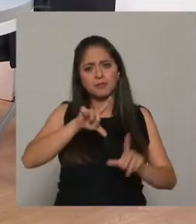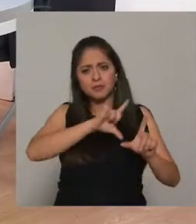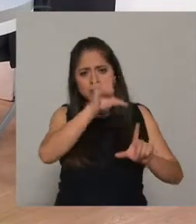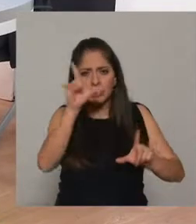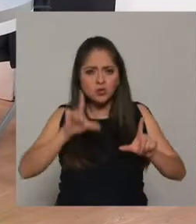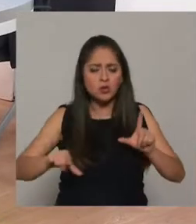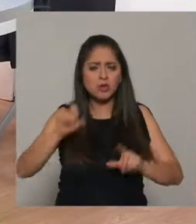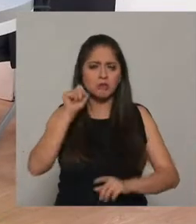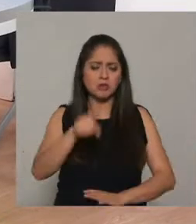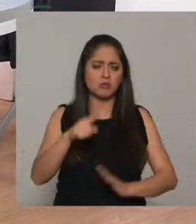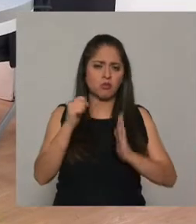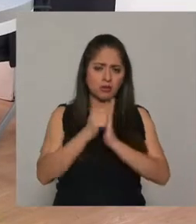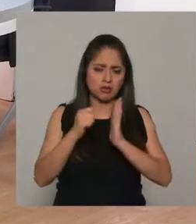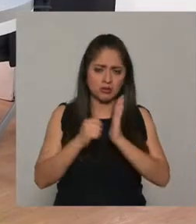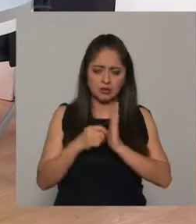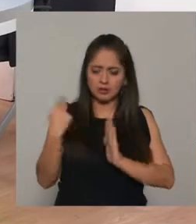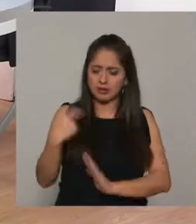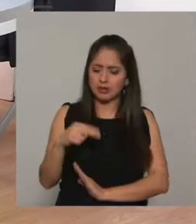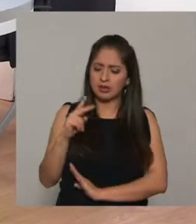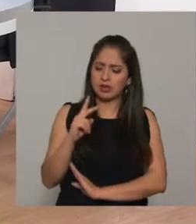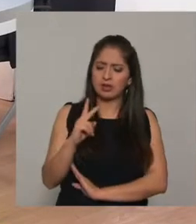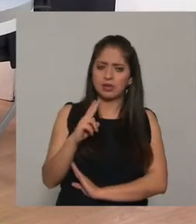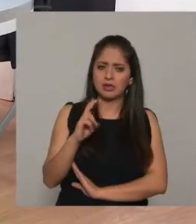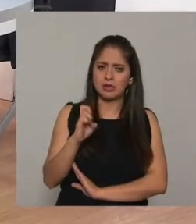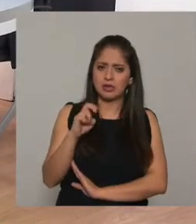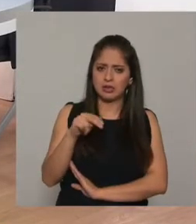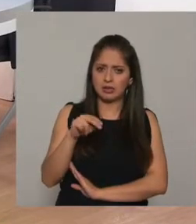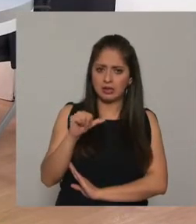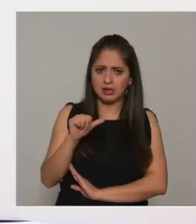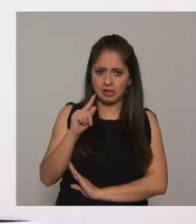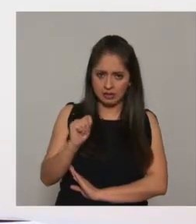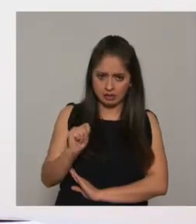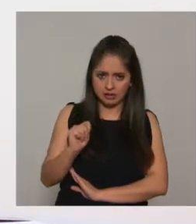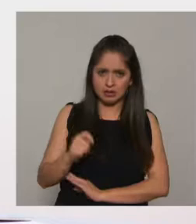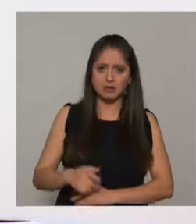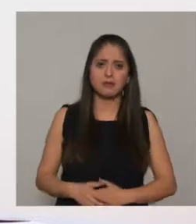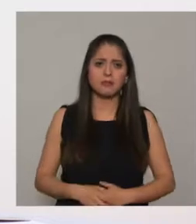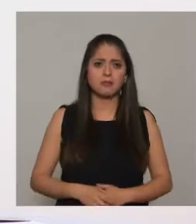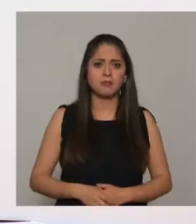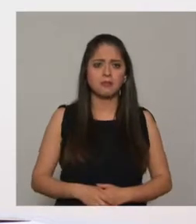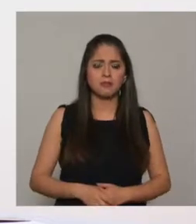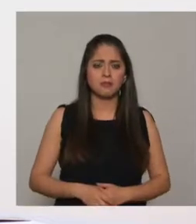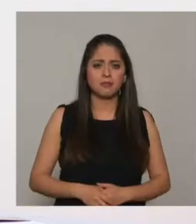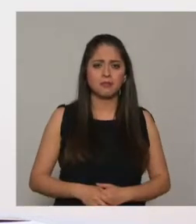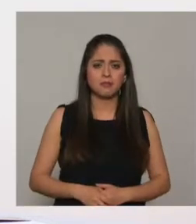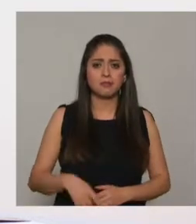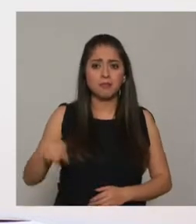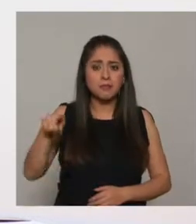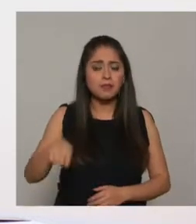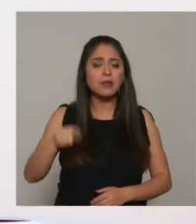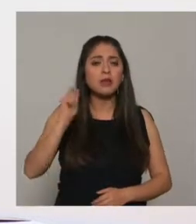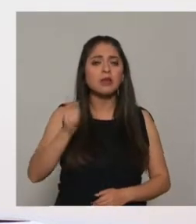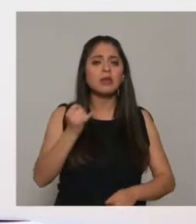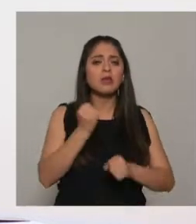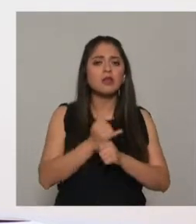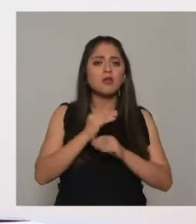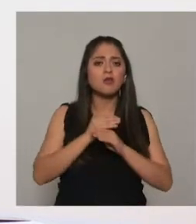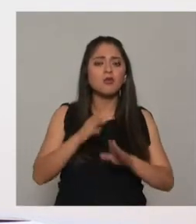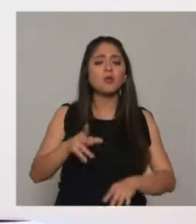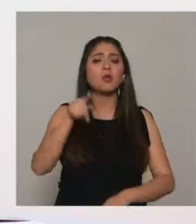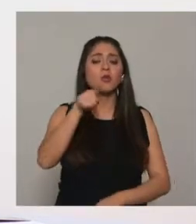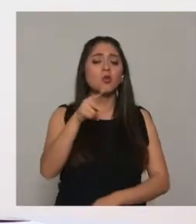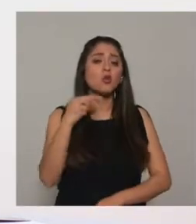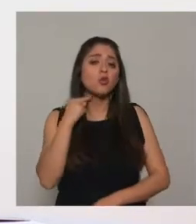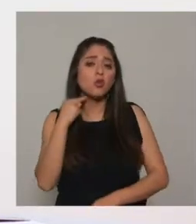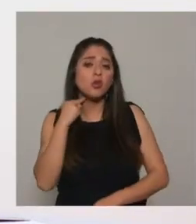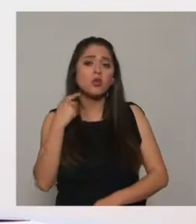testamentos, el RENAT. Y entonces ahí, con ese informe, yo, notario, me voy a enterar si tú otorgaste un